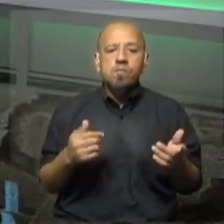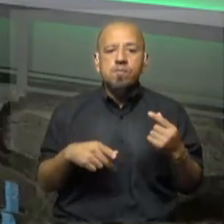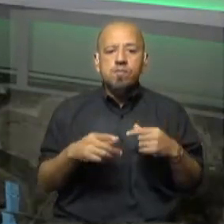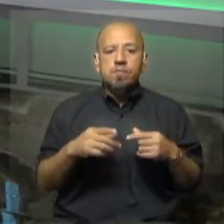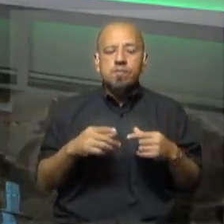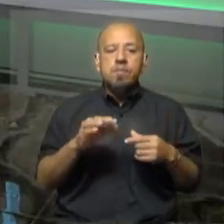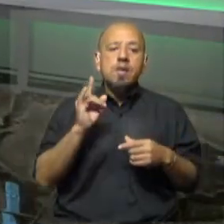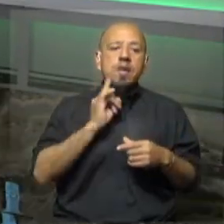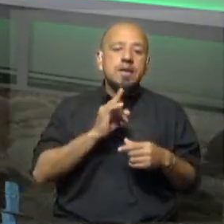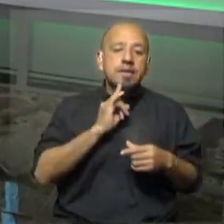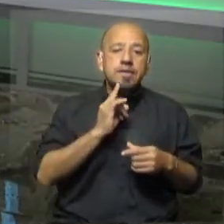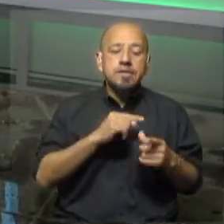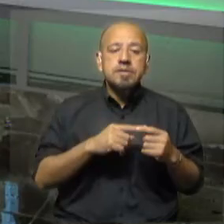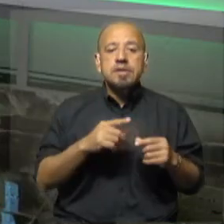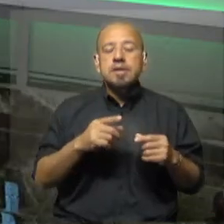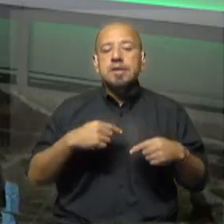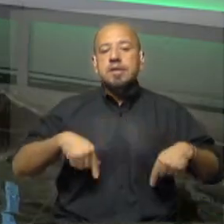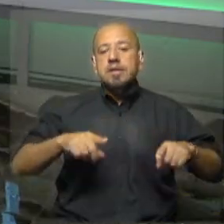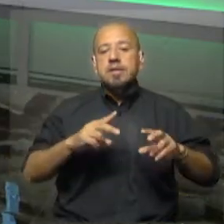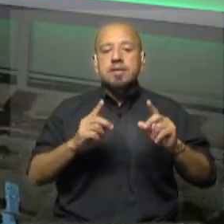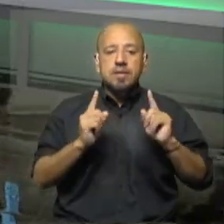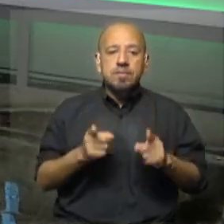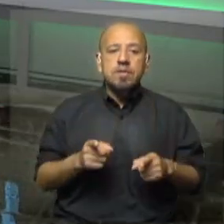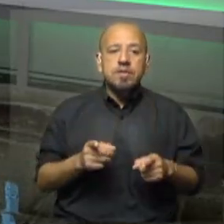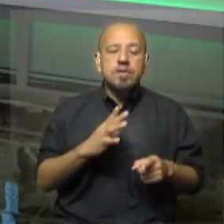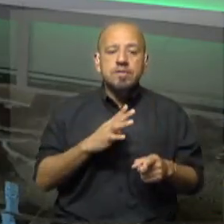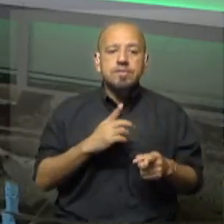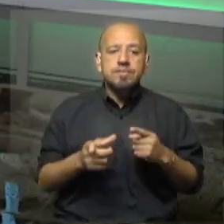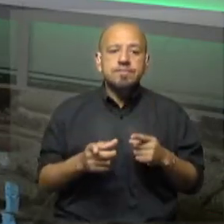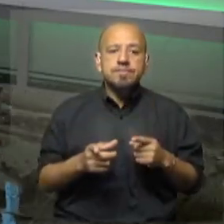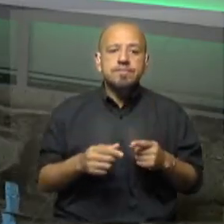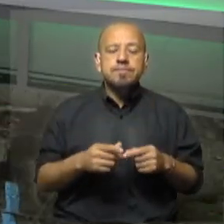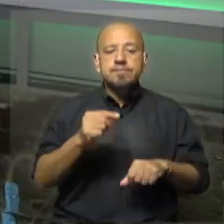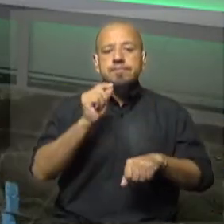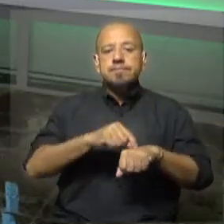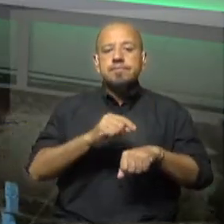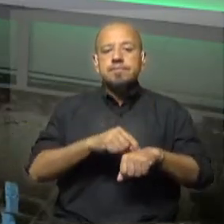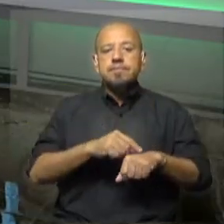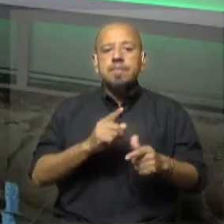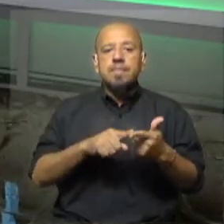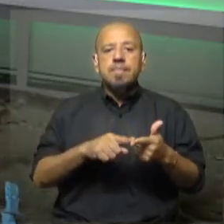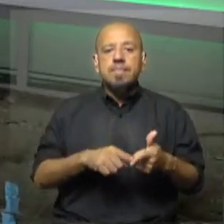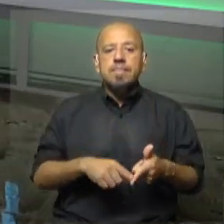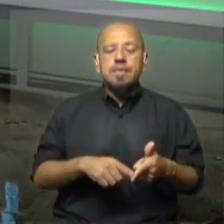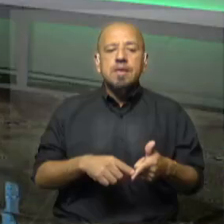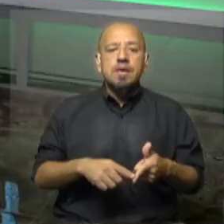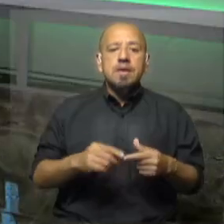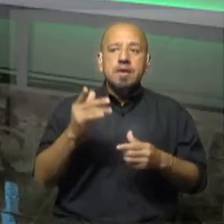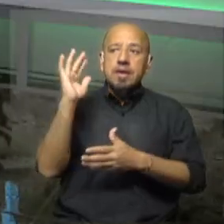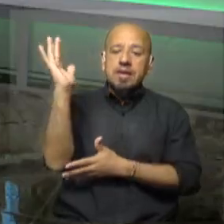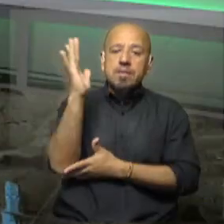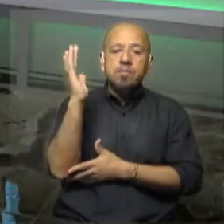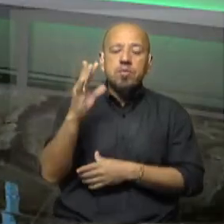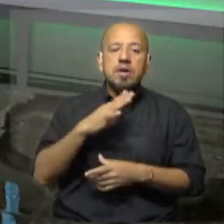la hortifruticultura y la agricultura. Como decíamos, también incluye a la avícola, la apícola y la forestal. Hay en